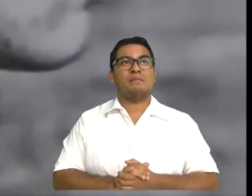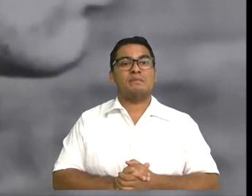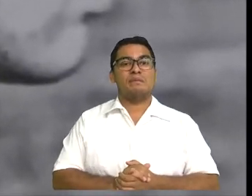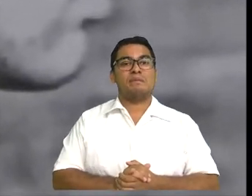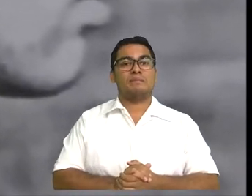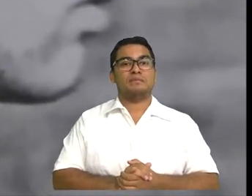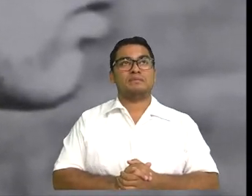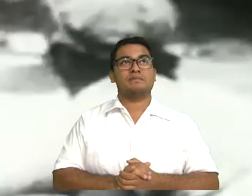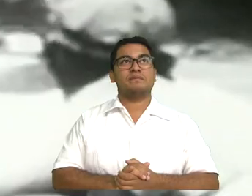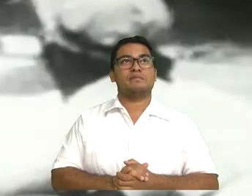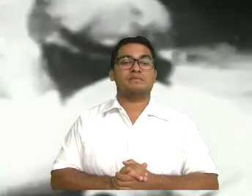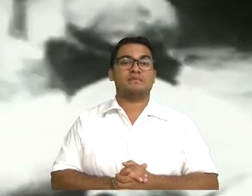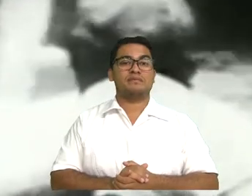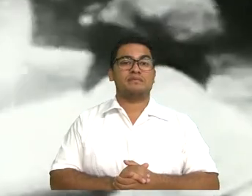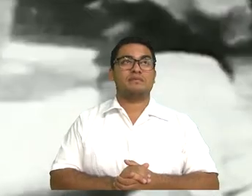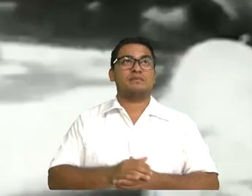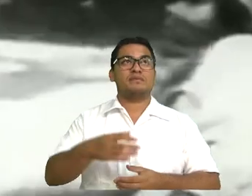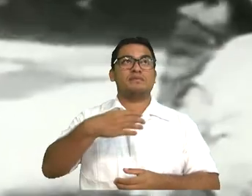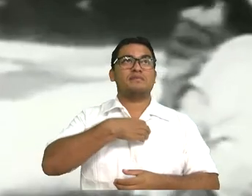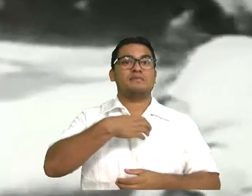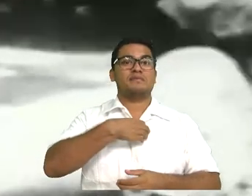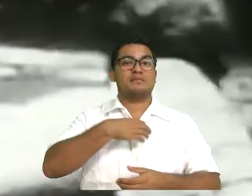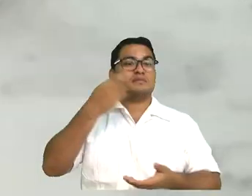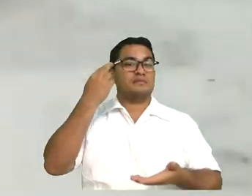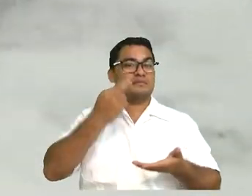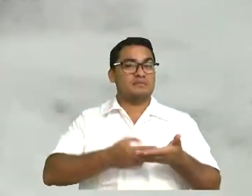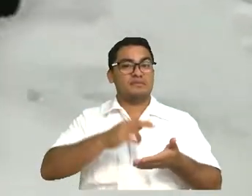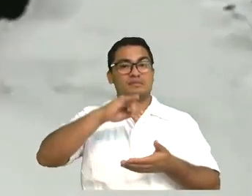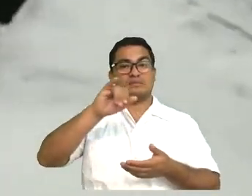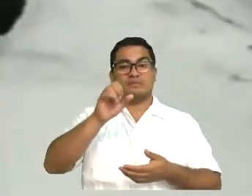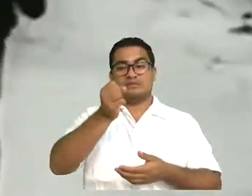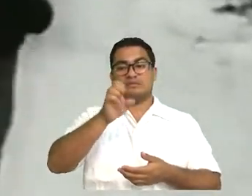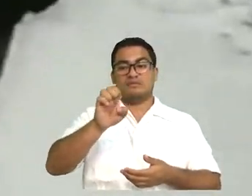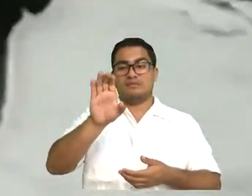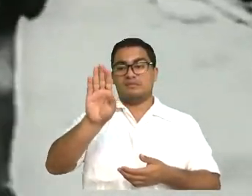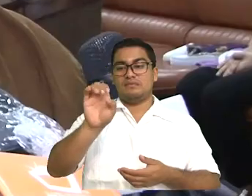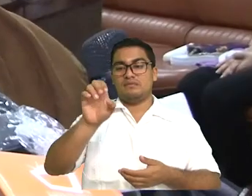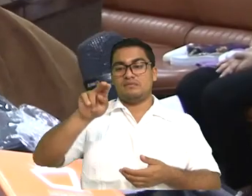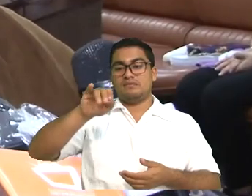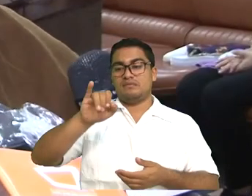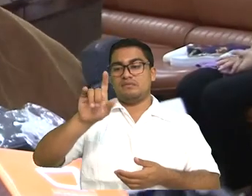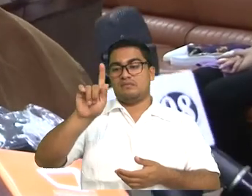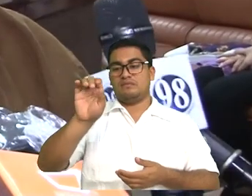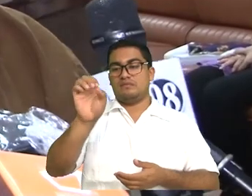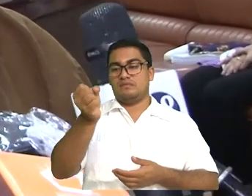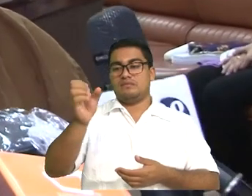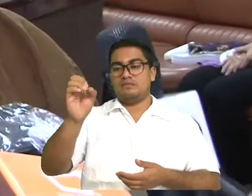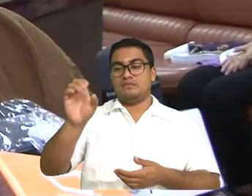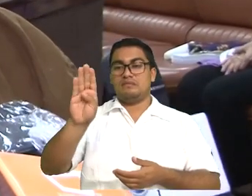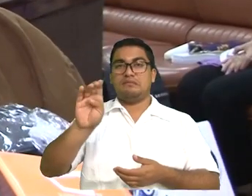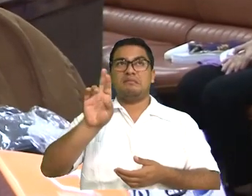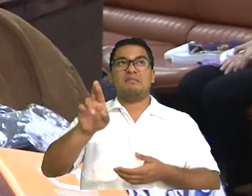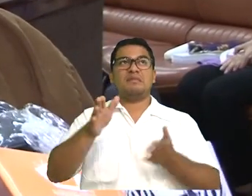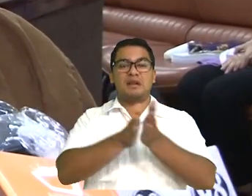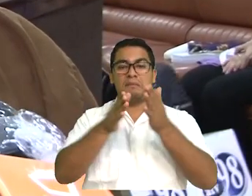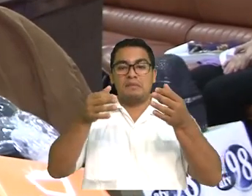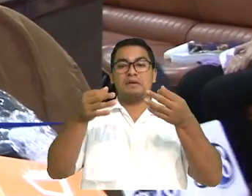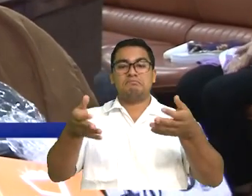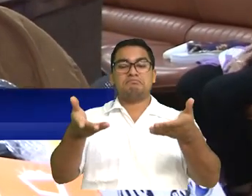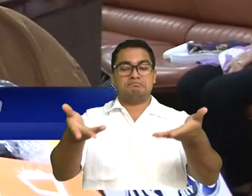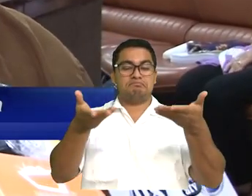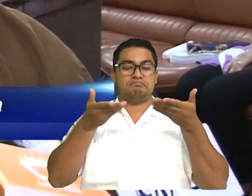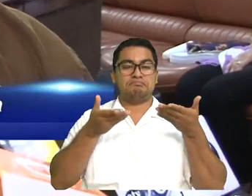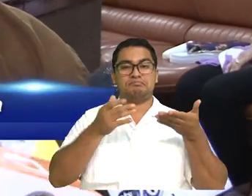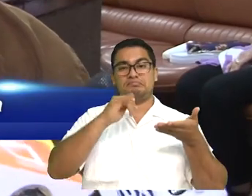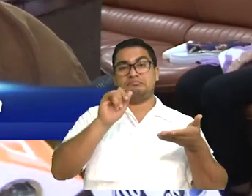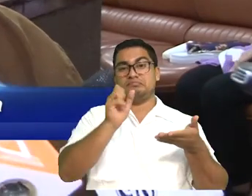Todo lo que nosotros tenemos de José Benito Escobar nos lo proporcionó Jacinto. Ahí lo tenemos, lo resguardamos y